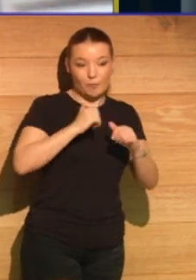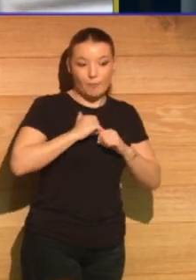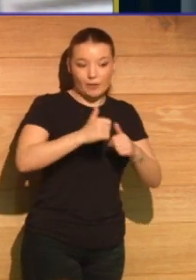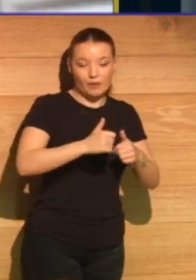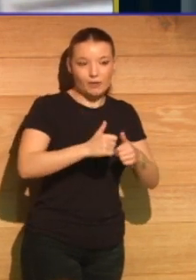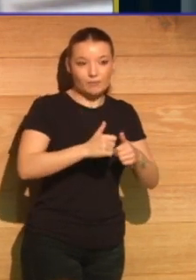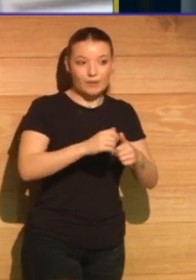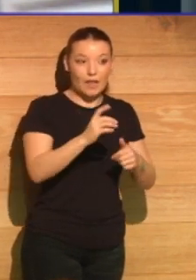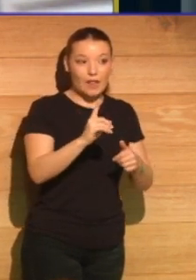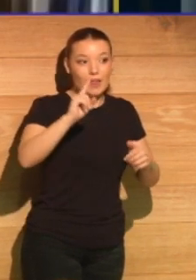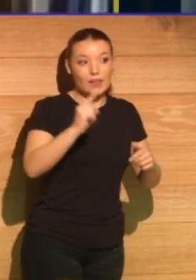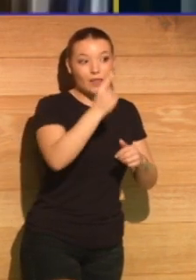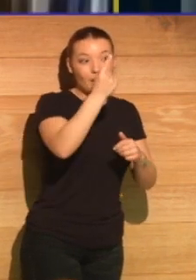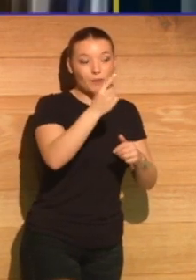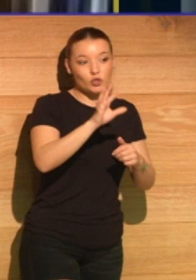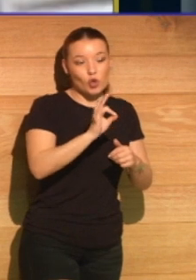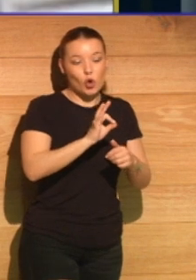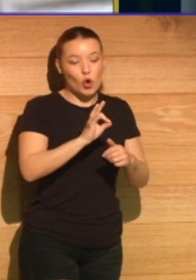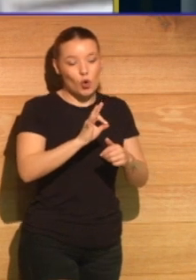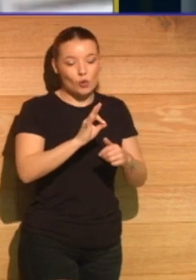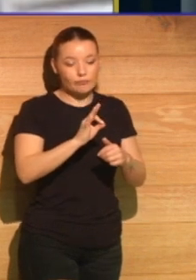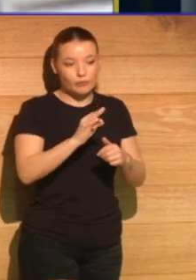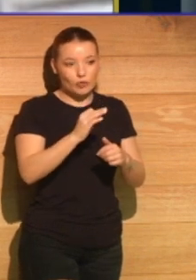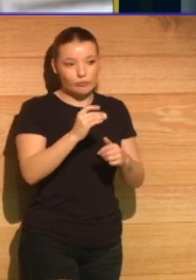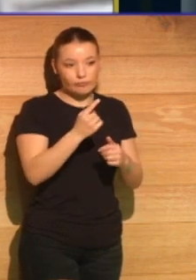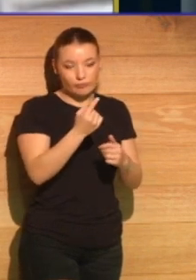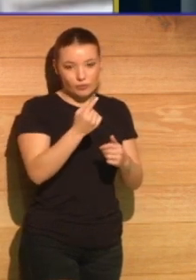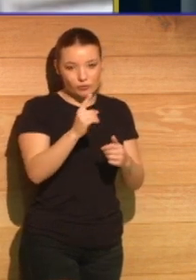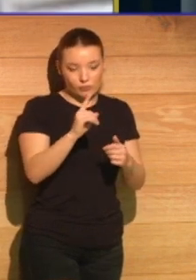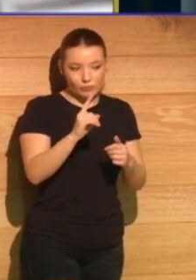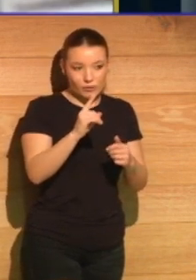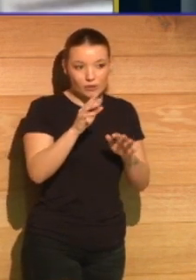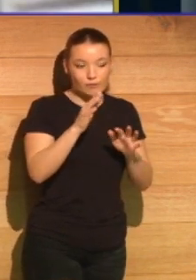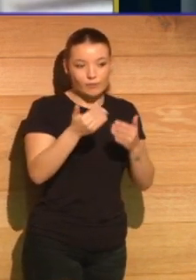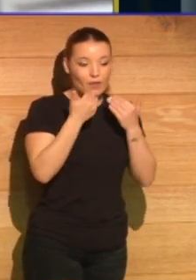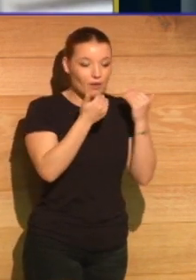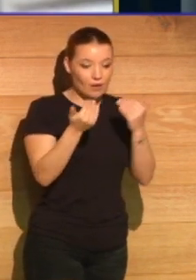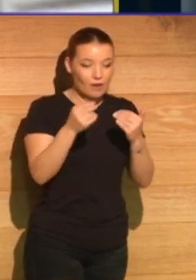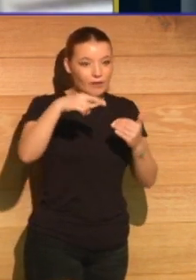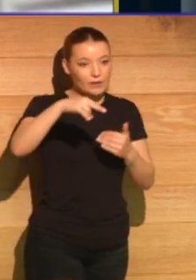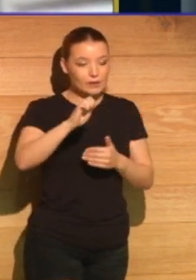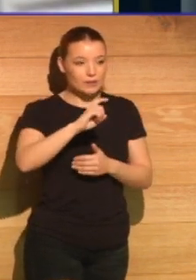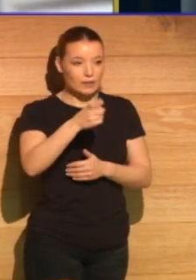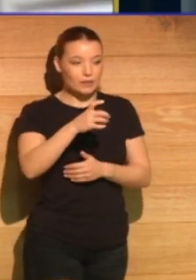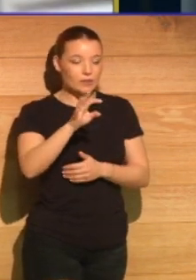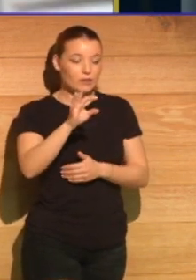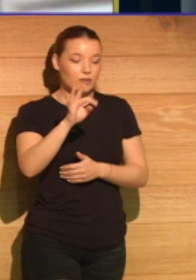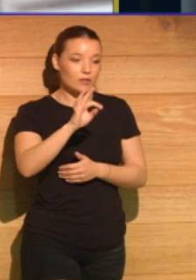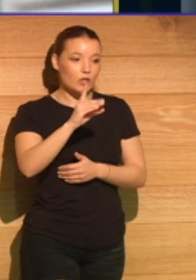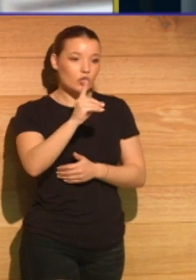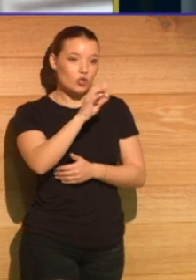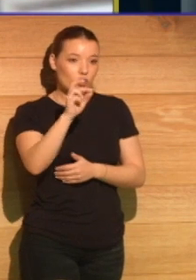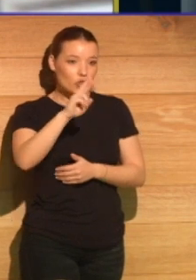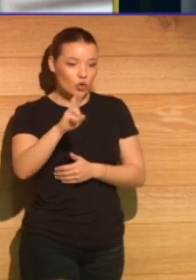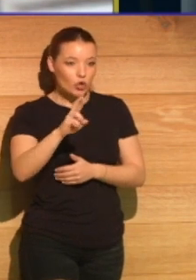de ellas. Ha sido estupendo. Muchísimas gracias, Nextdoor, y Laura, por esta